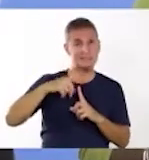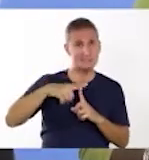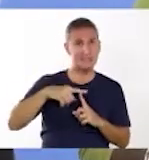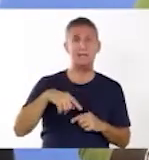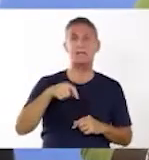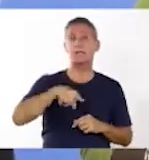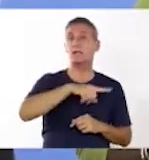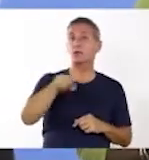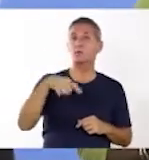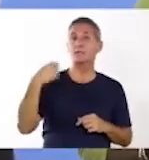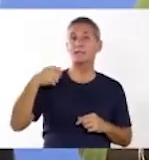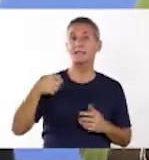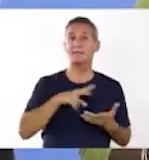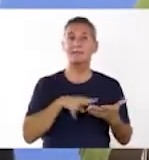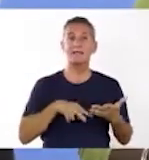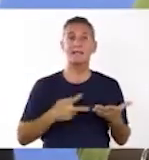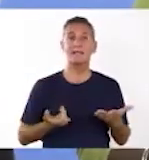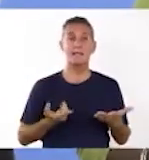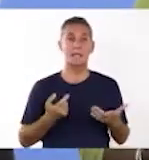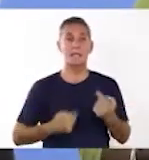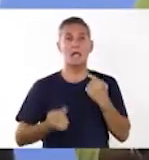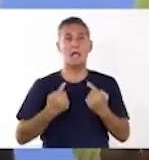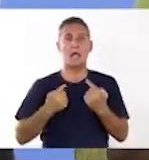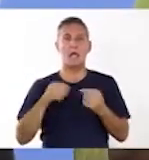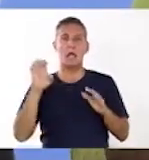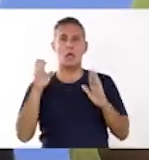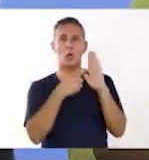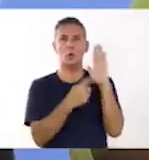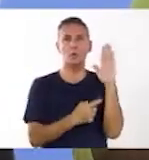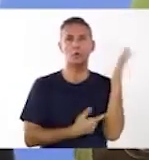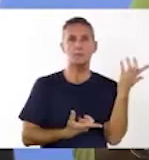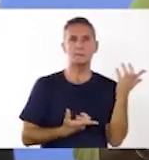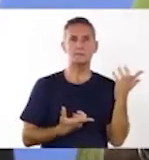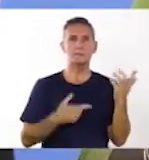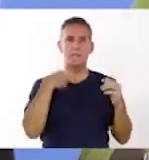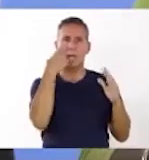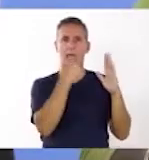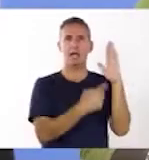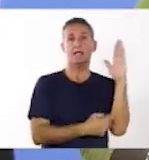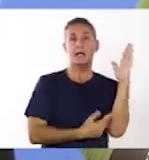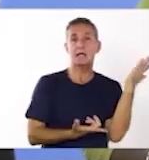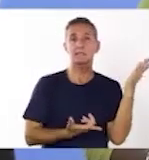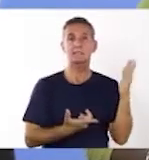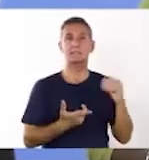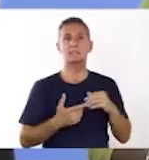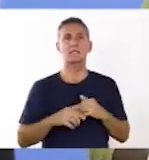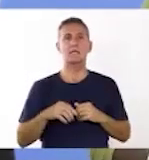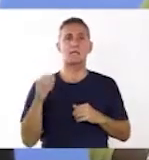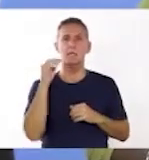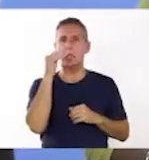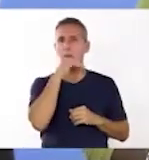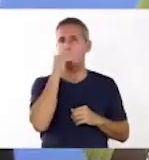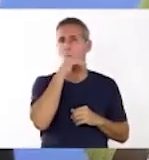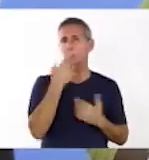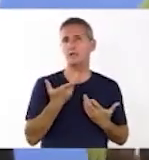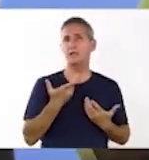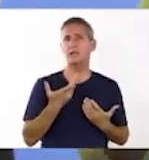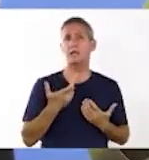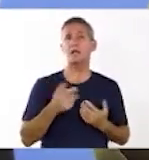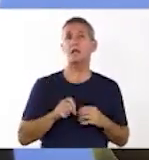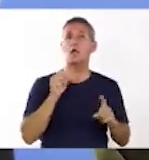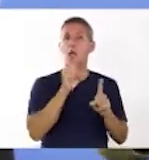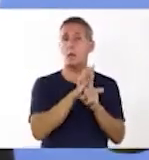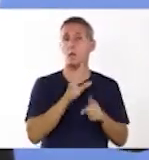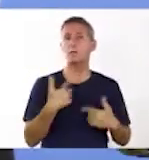una actividad que ustedes debían de leer y ver algunos de los elementos en cuanto a esa característica del modernismo. Y